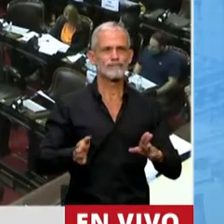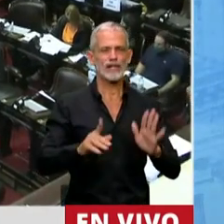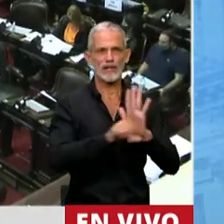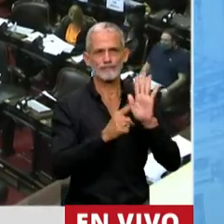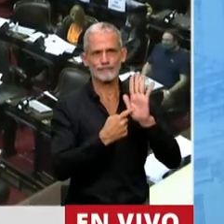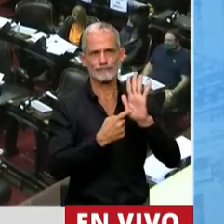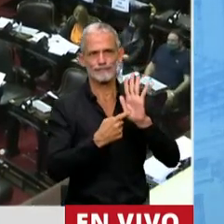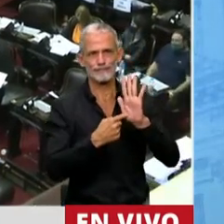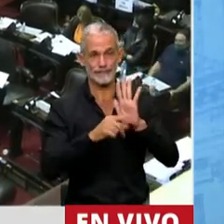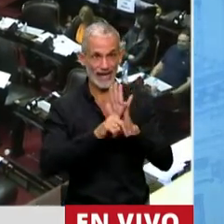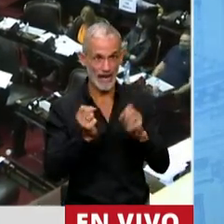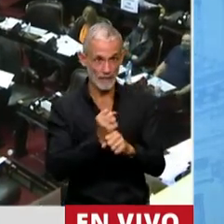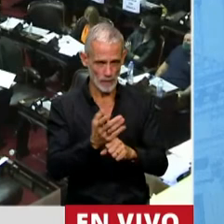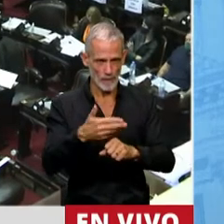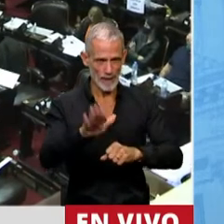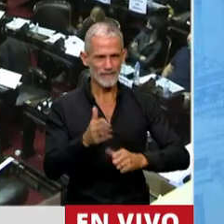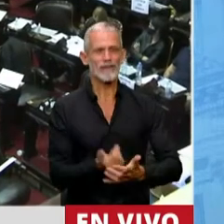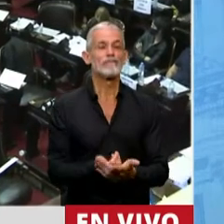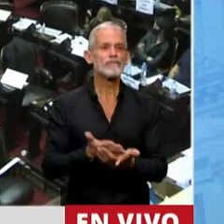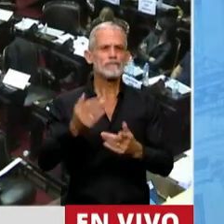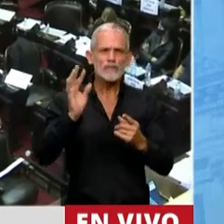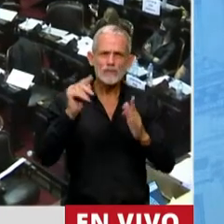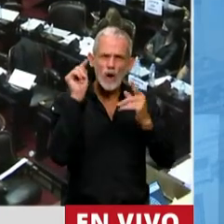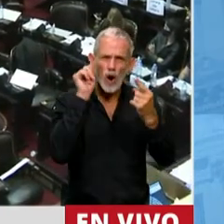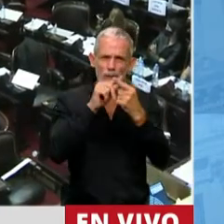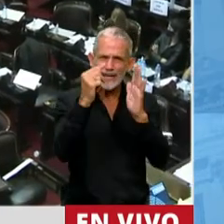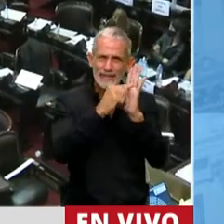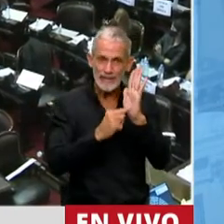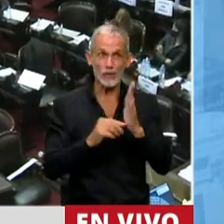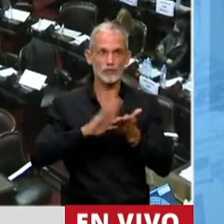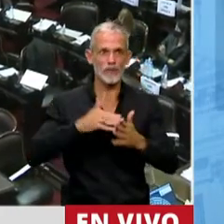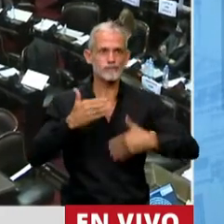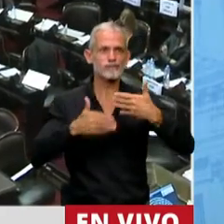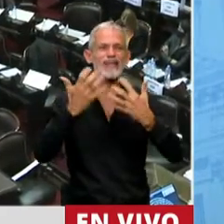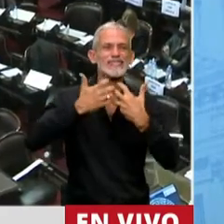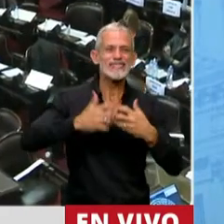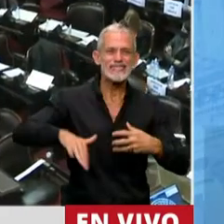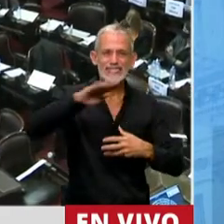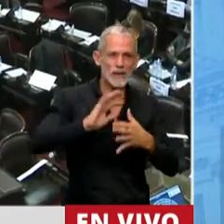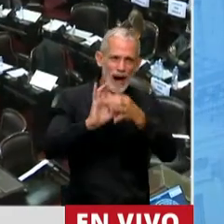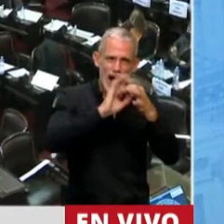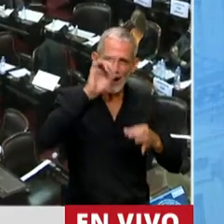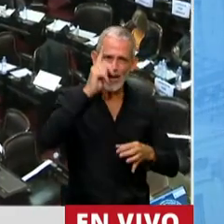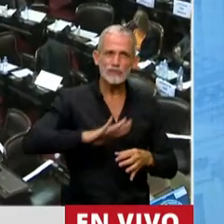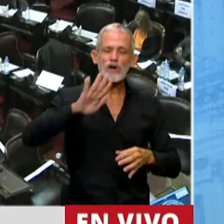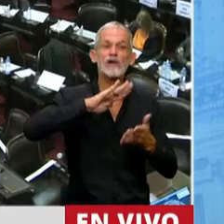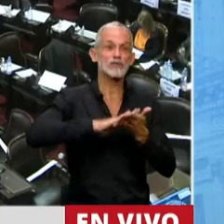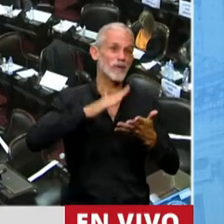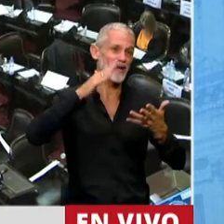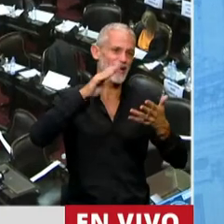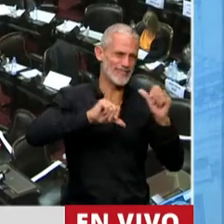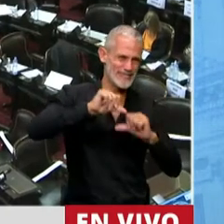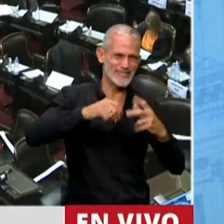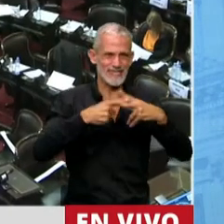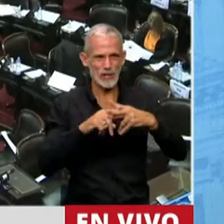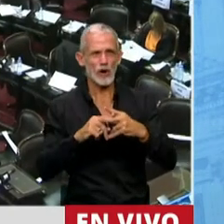Estado. Quiero hacer hincapié en algunos de los objetivos del desarrollo de este Sistema Nacional de Ciencia, Tecnología e Innovación.